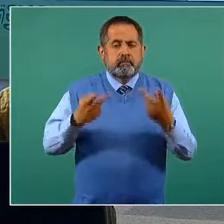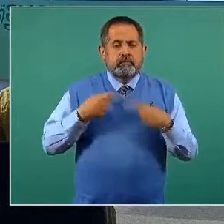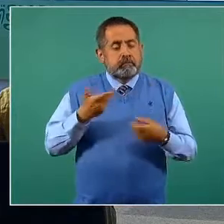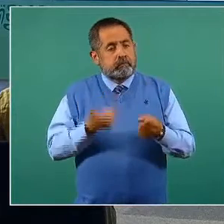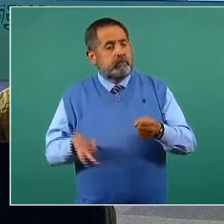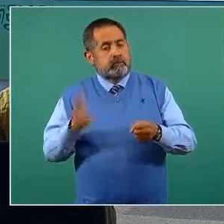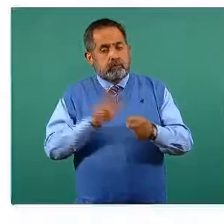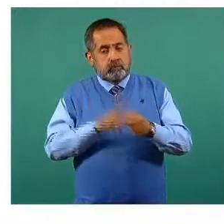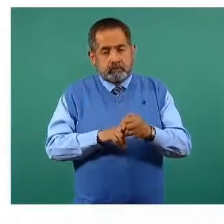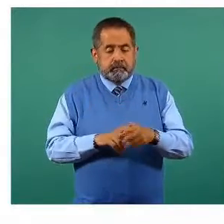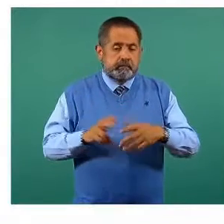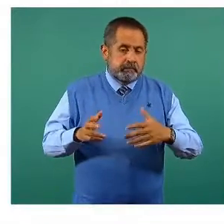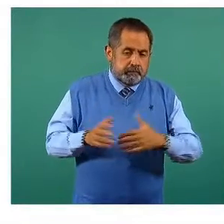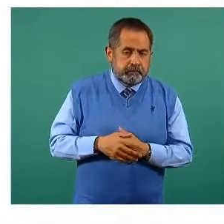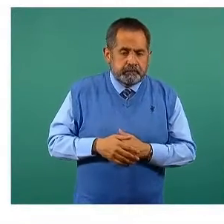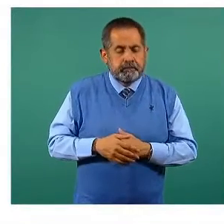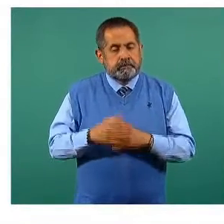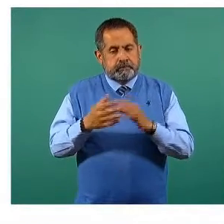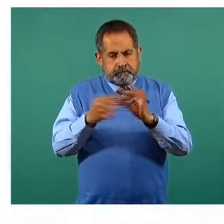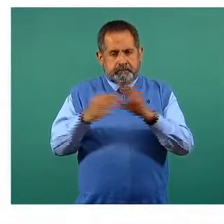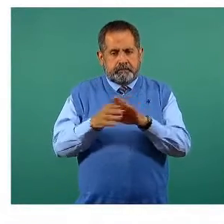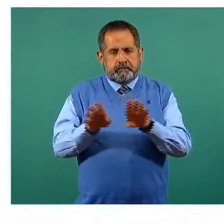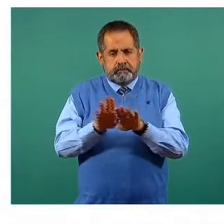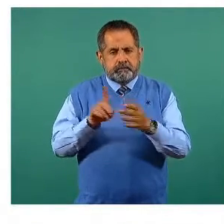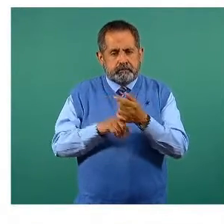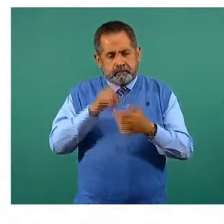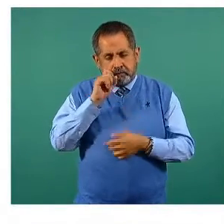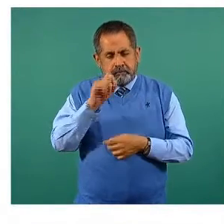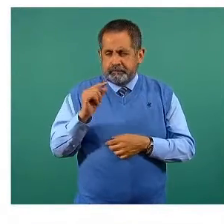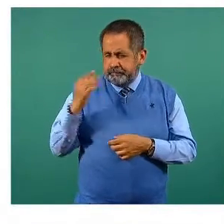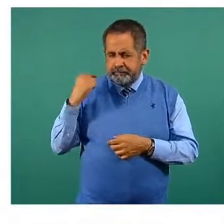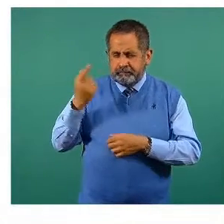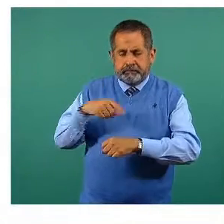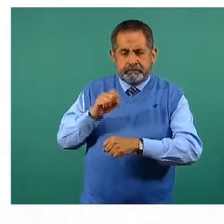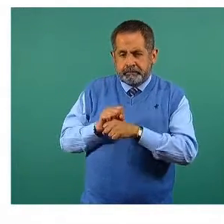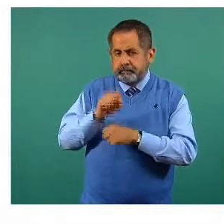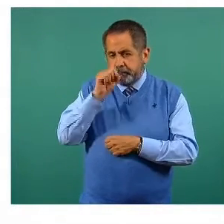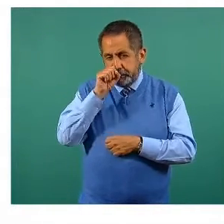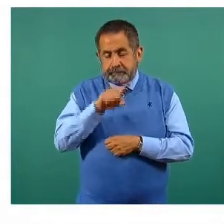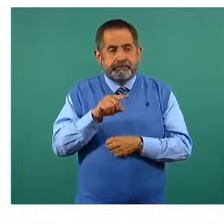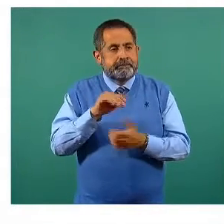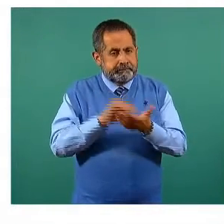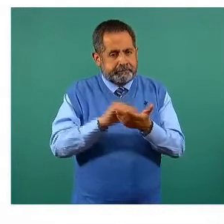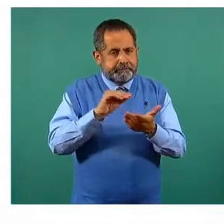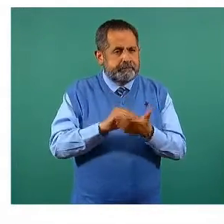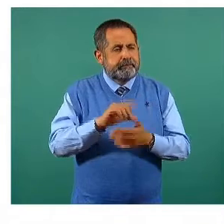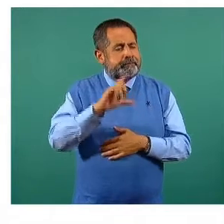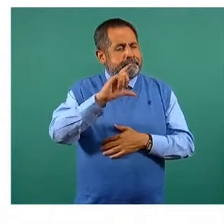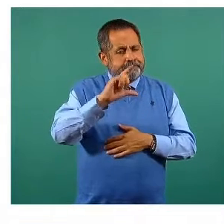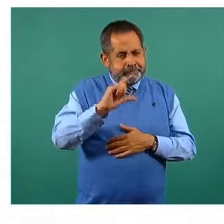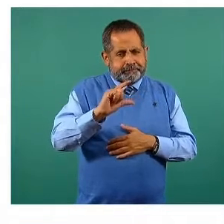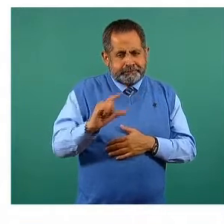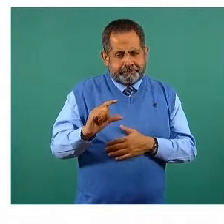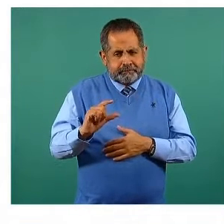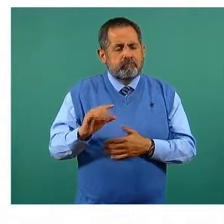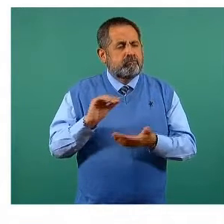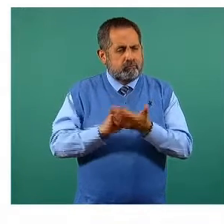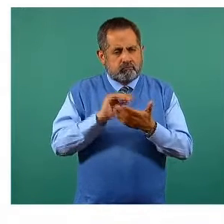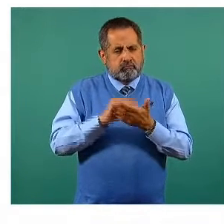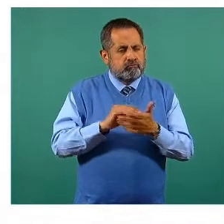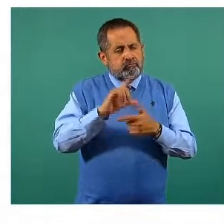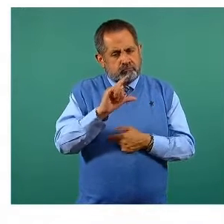diaria. Decíamos, y en congruencia con la actividad epidémica de últimas semanas, también continúa un descenso continuo